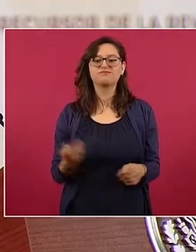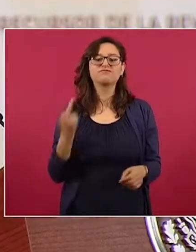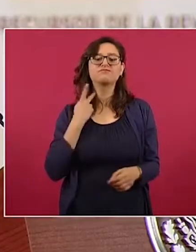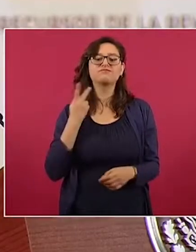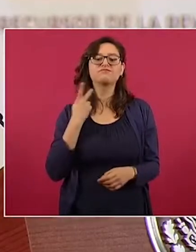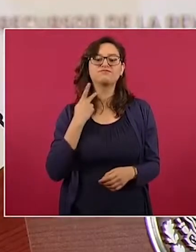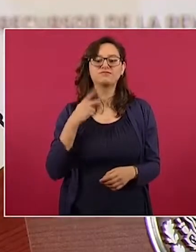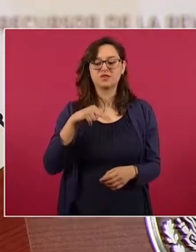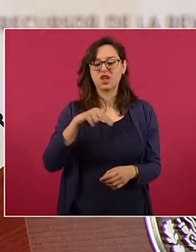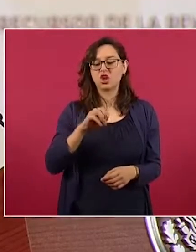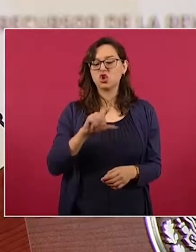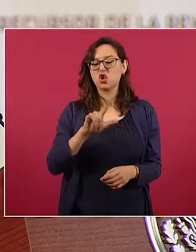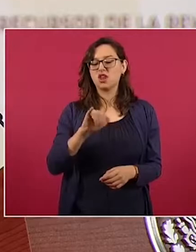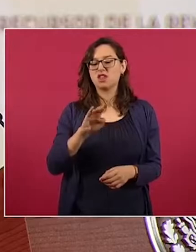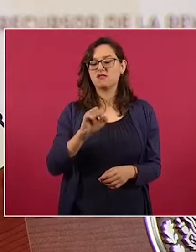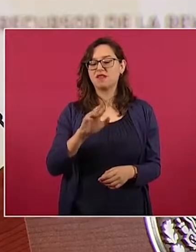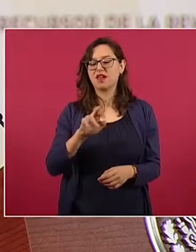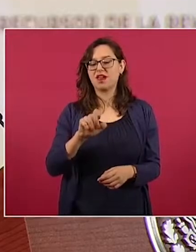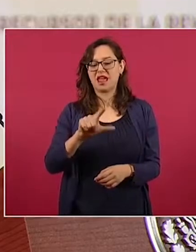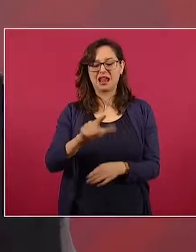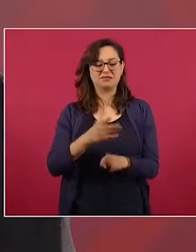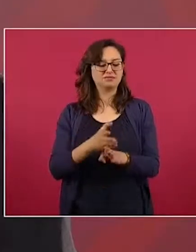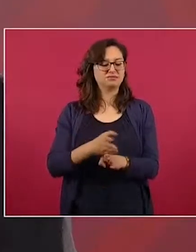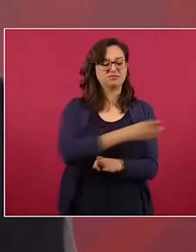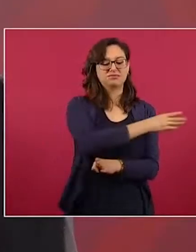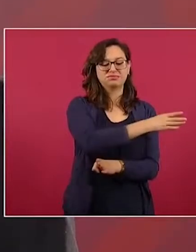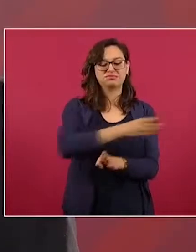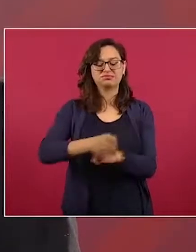neoliberal o neoporfirista,